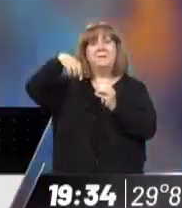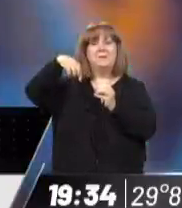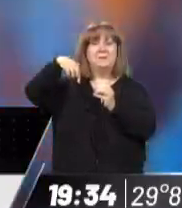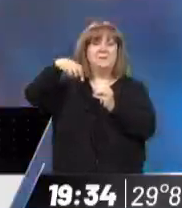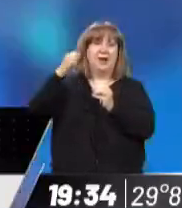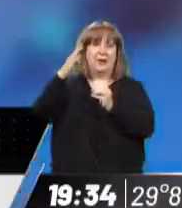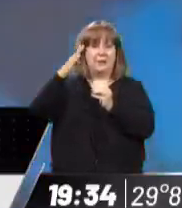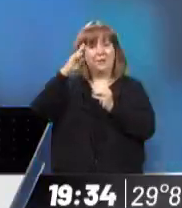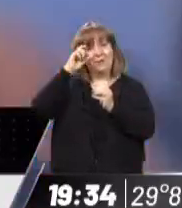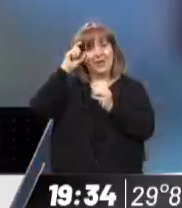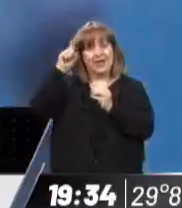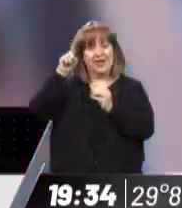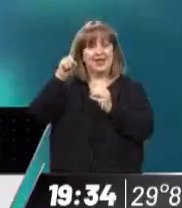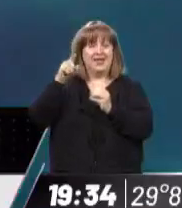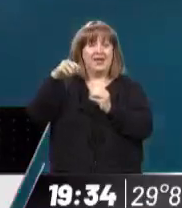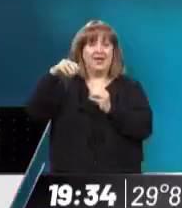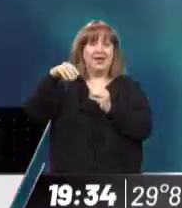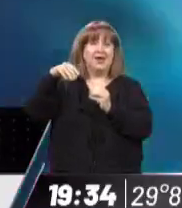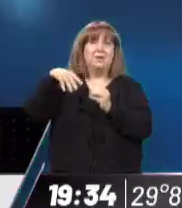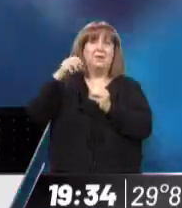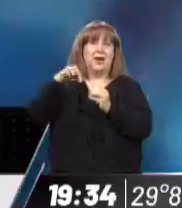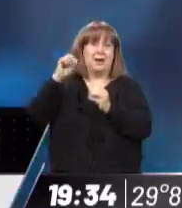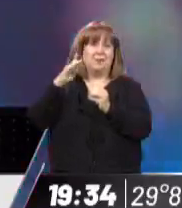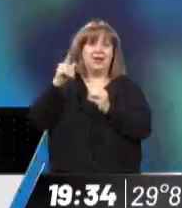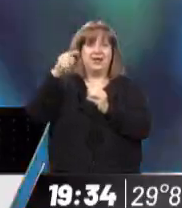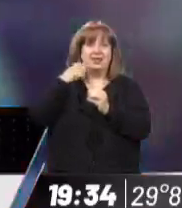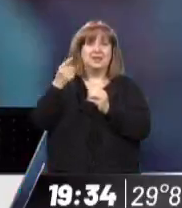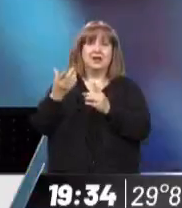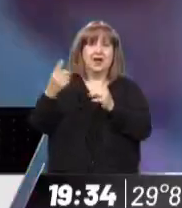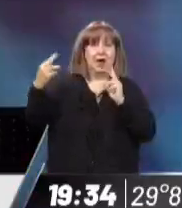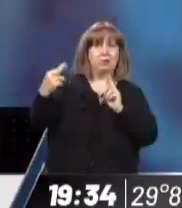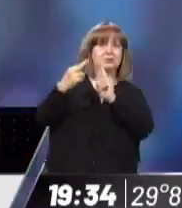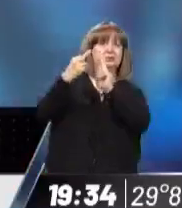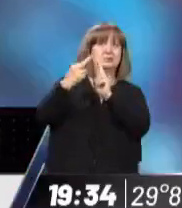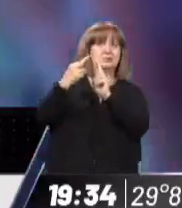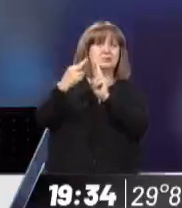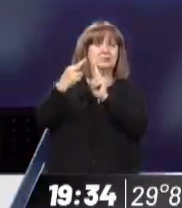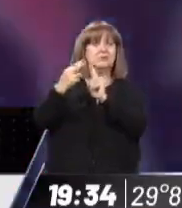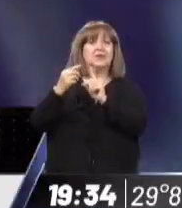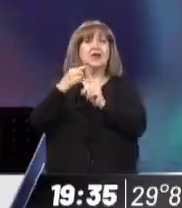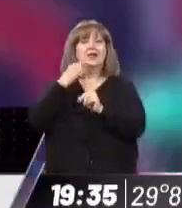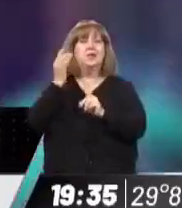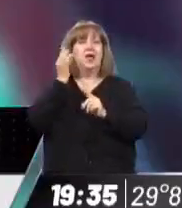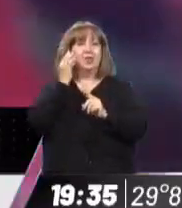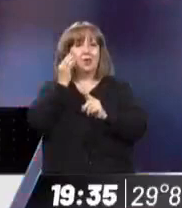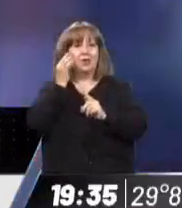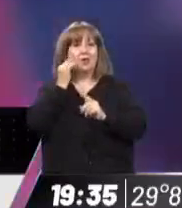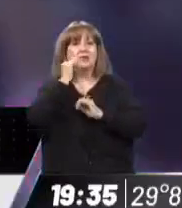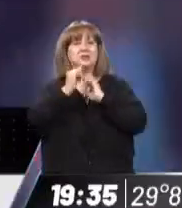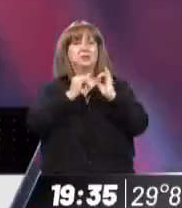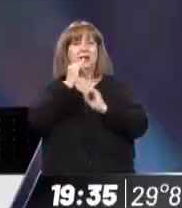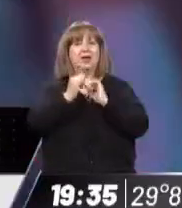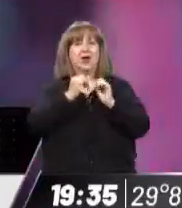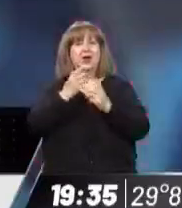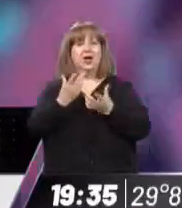Dicen, lo aclaro, sí, que Mbappé le pediría explicaciones a Messi por pero lo que dijo el Dibu y por el gesto ese del Dibu donde tenía un muñeco